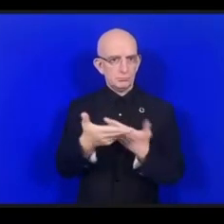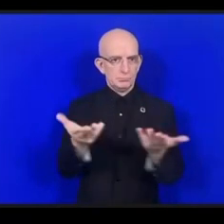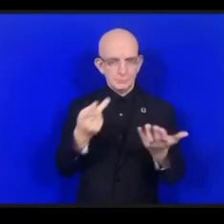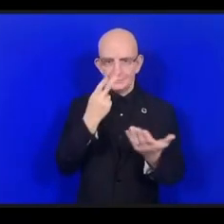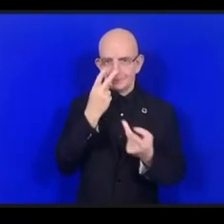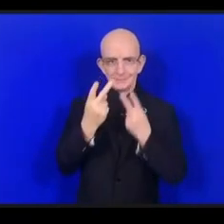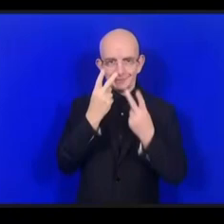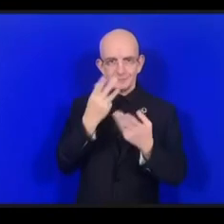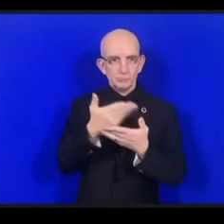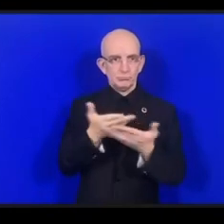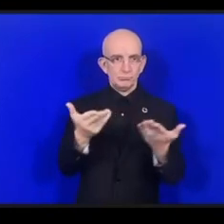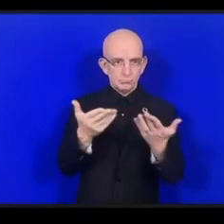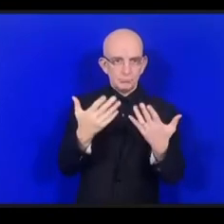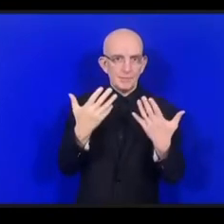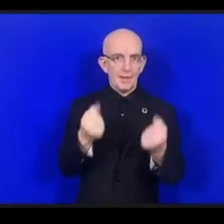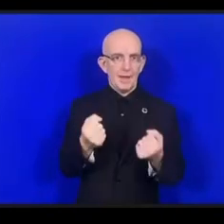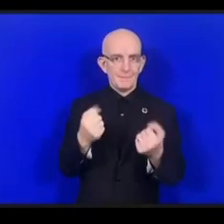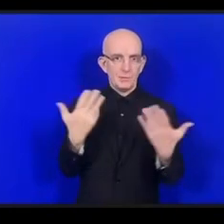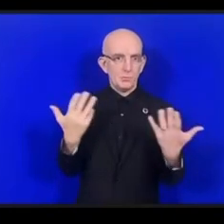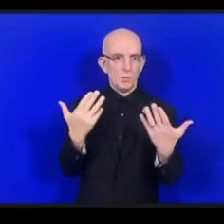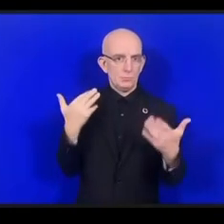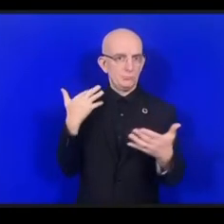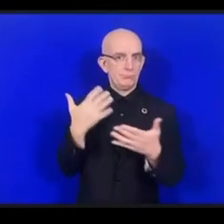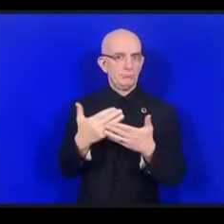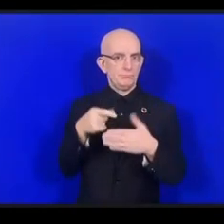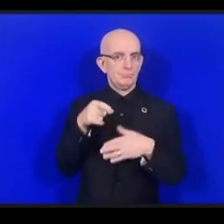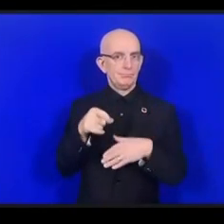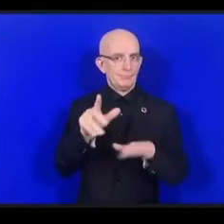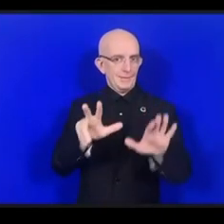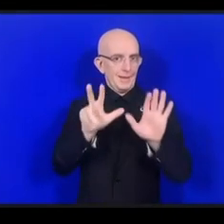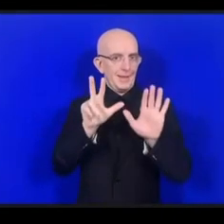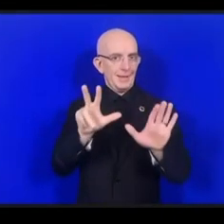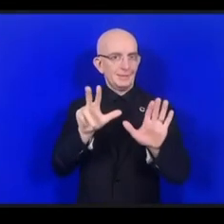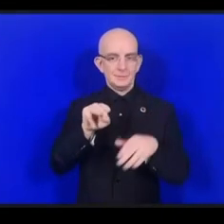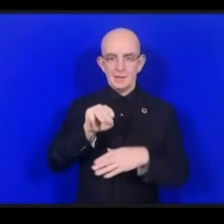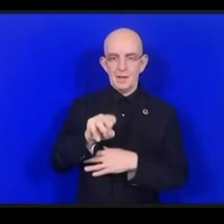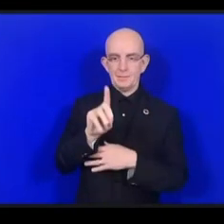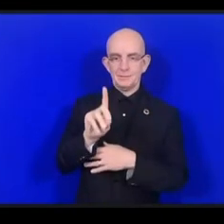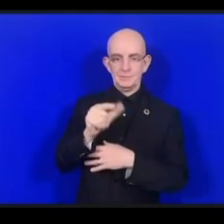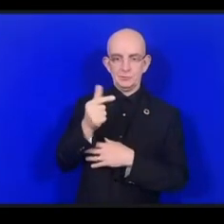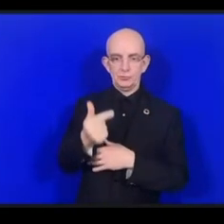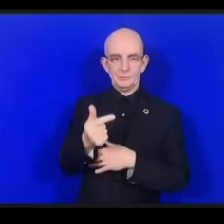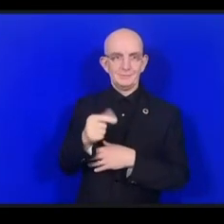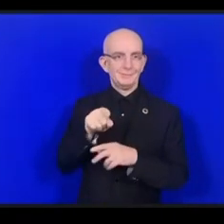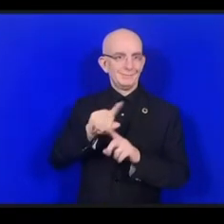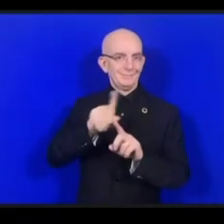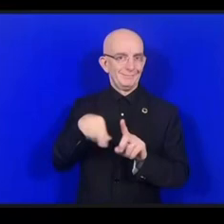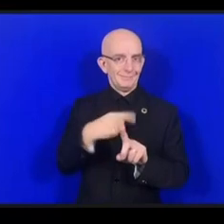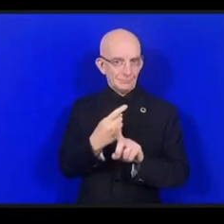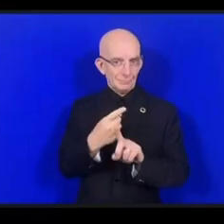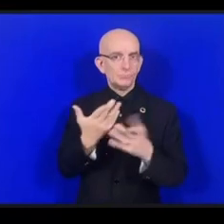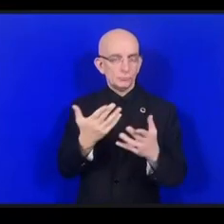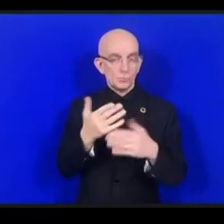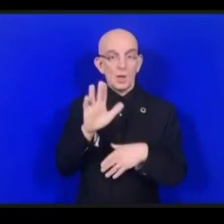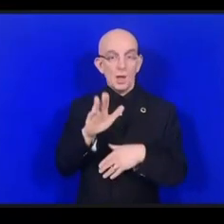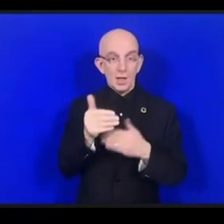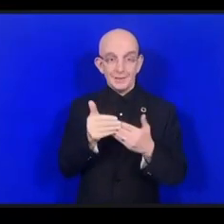ocho objetivos del de desarrollo del milenio que se adoptaron en el año